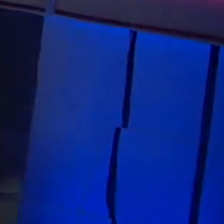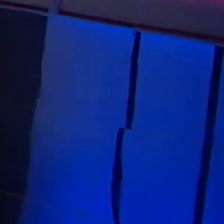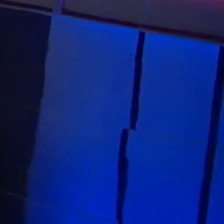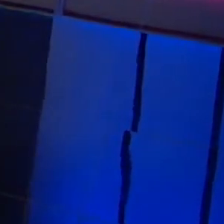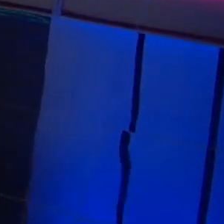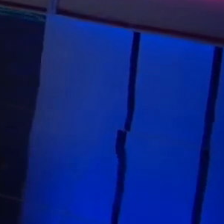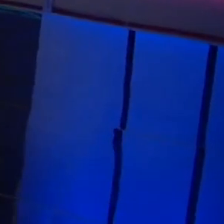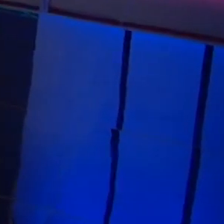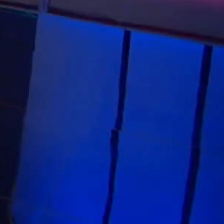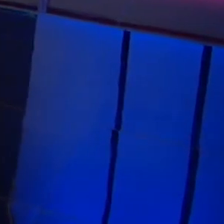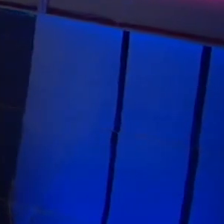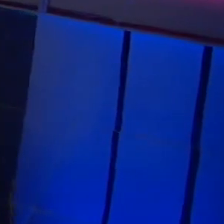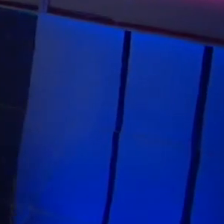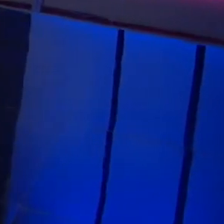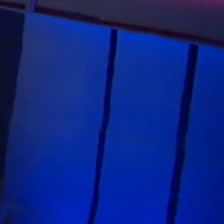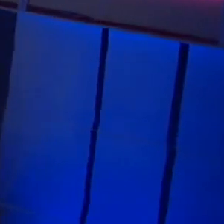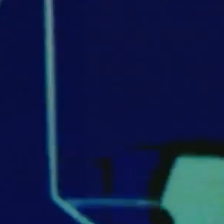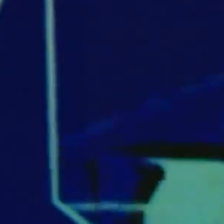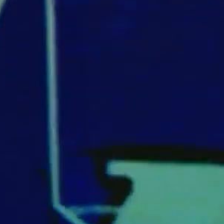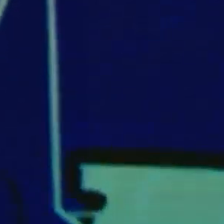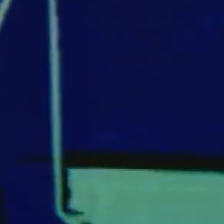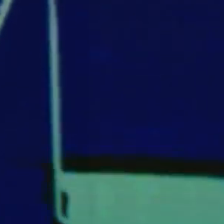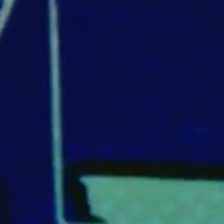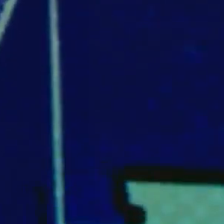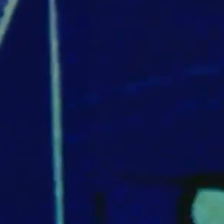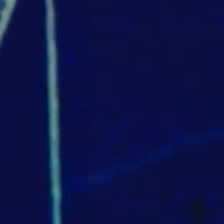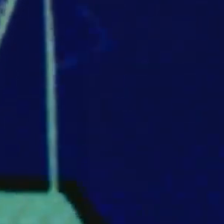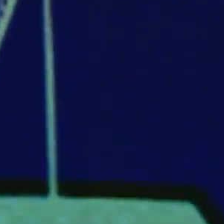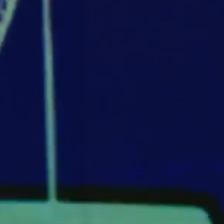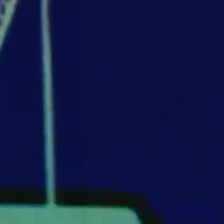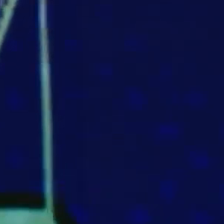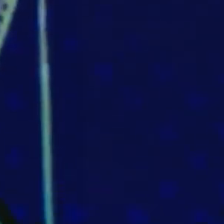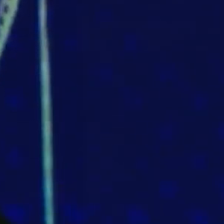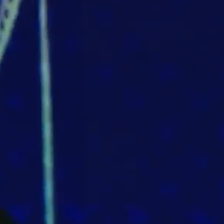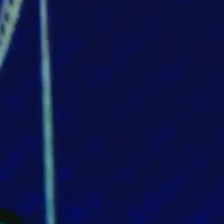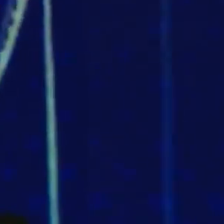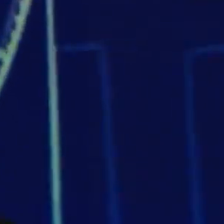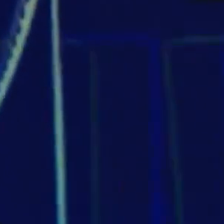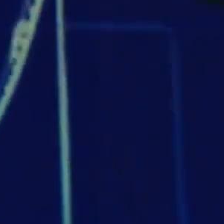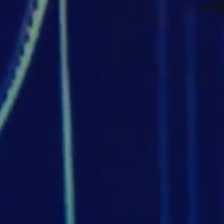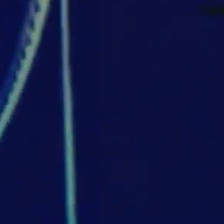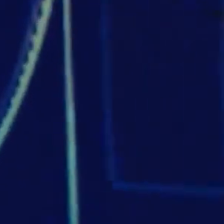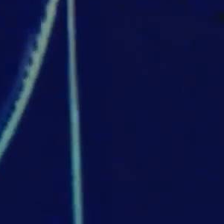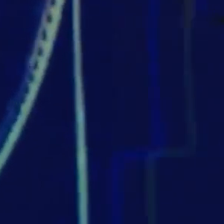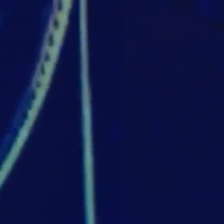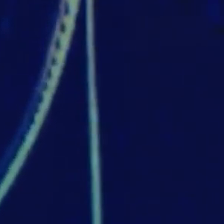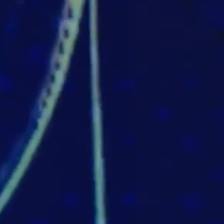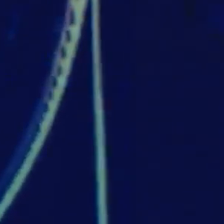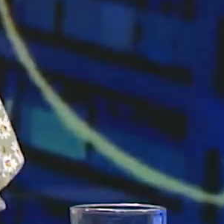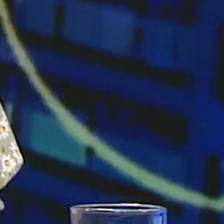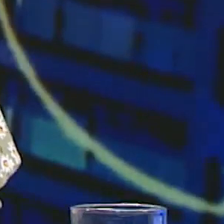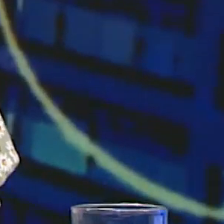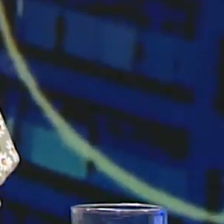¿Cómo contagia? Que además de gran música, empresaria, muy joven, con una energía